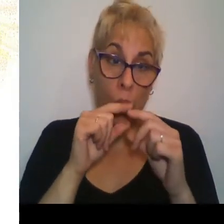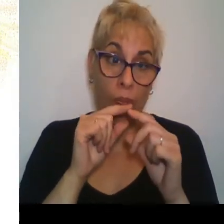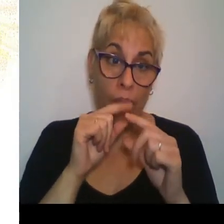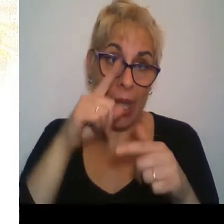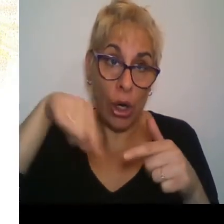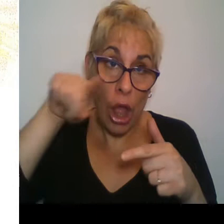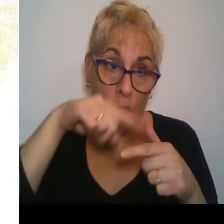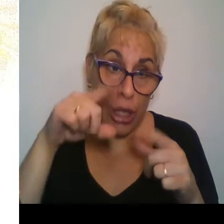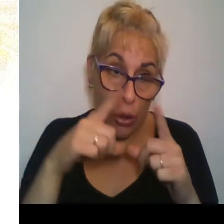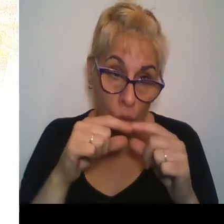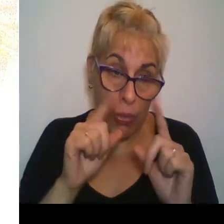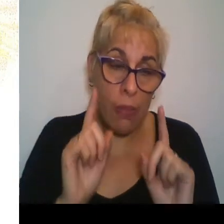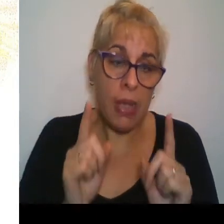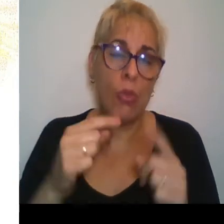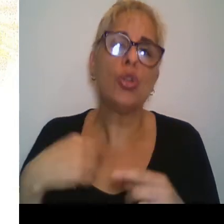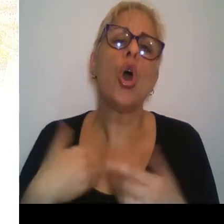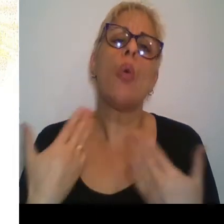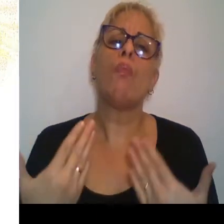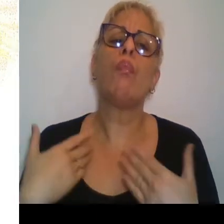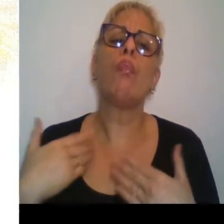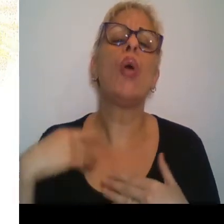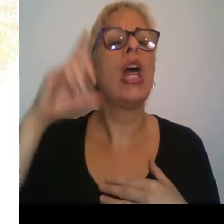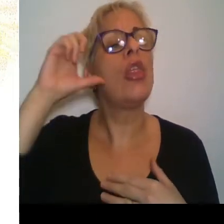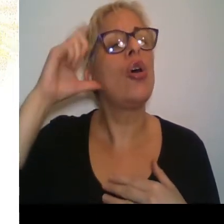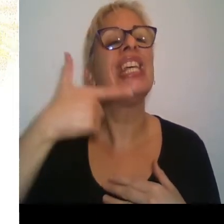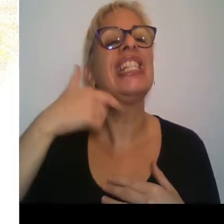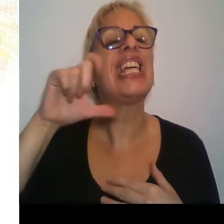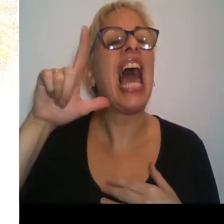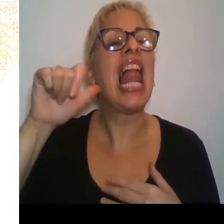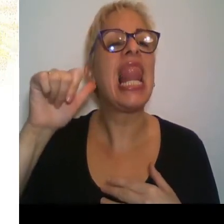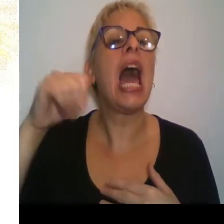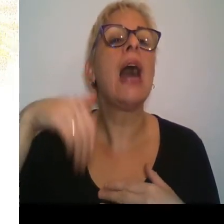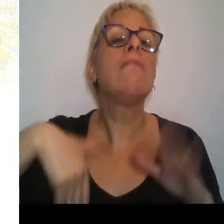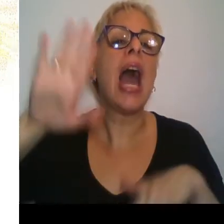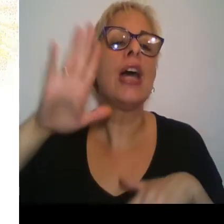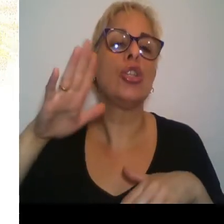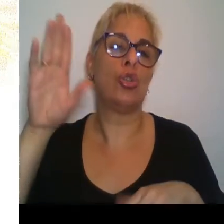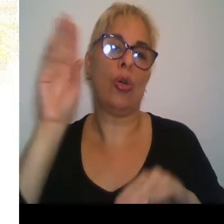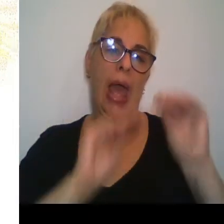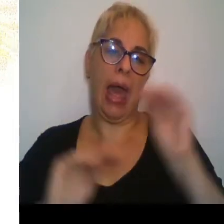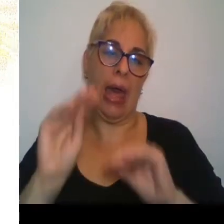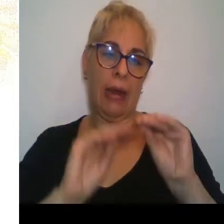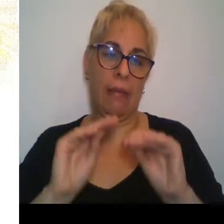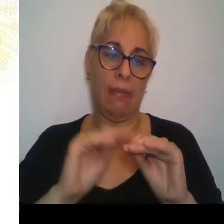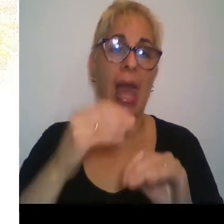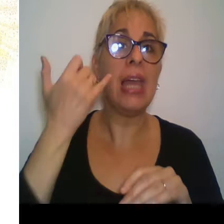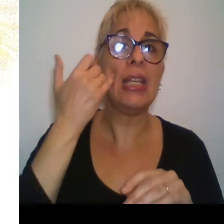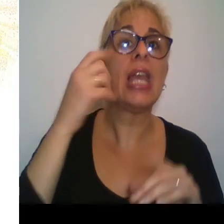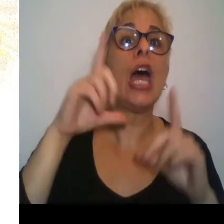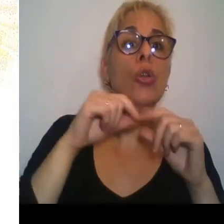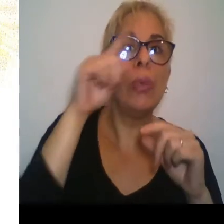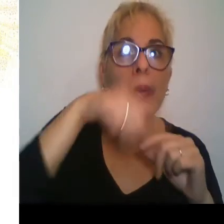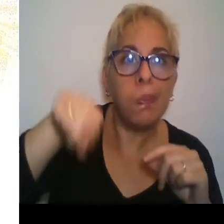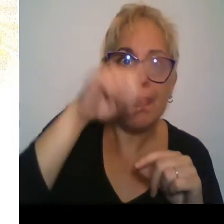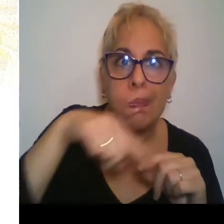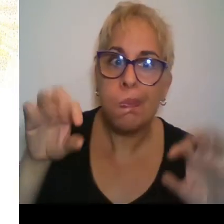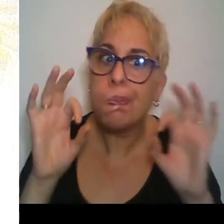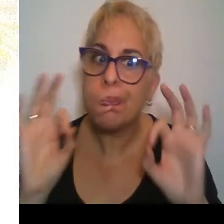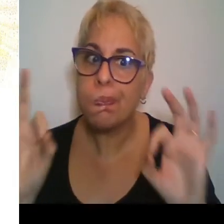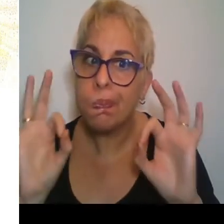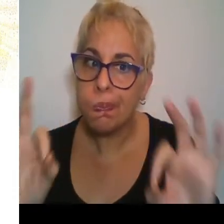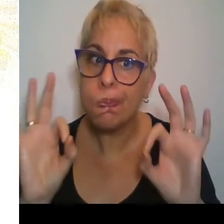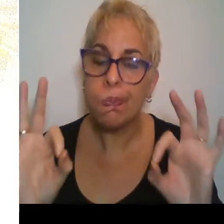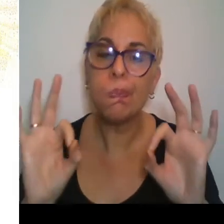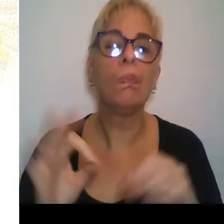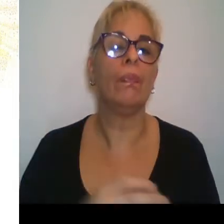yo puedo armar una escala mayor. Una vez que redondeé el 2, el 4, el 5, el 7, el 9 y el